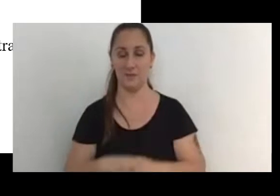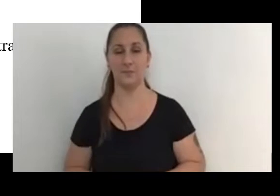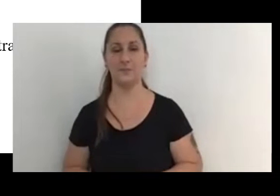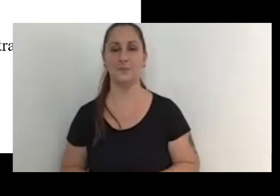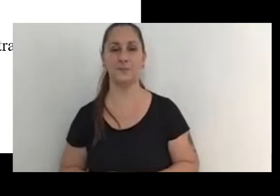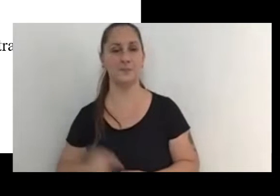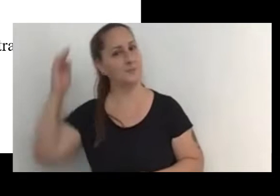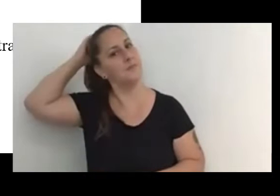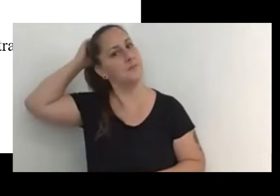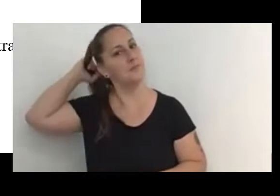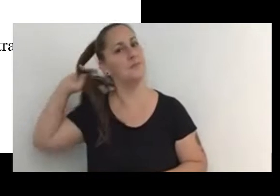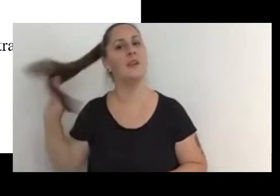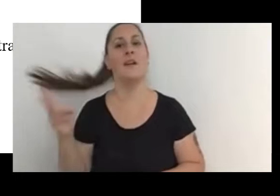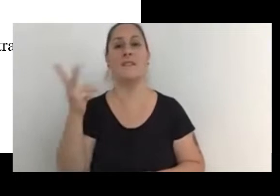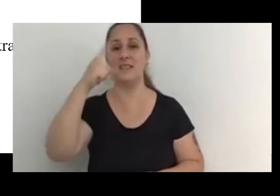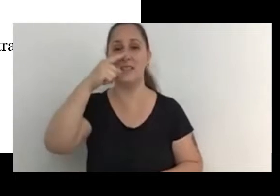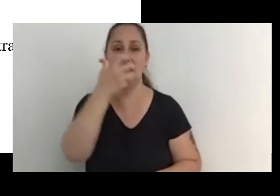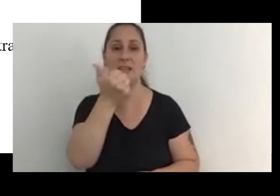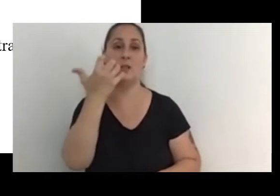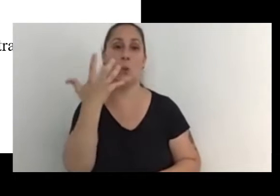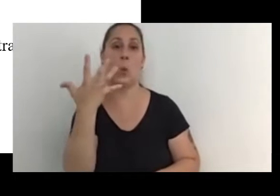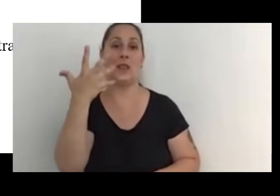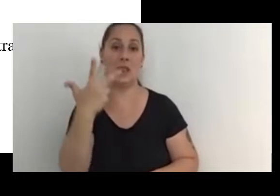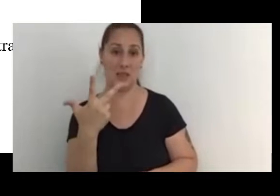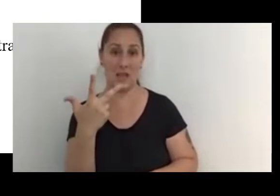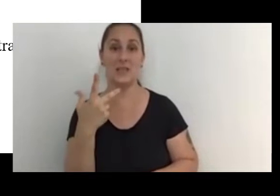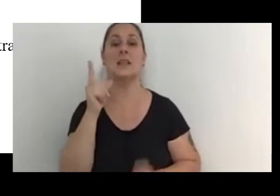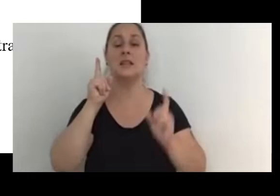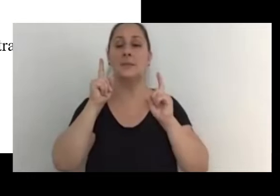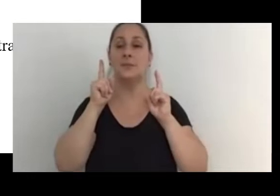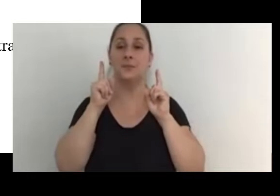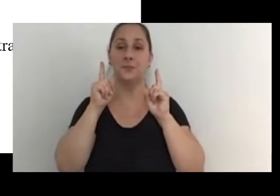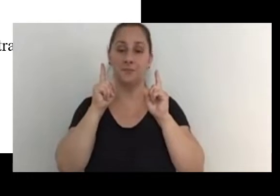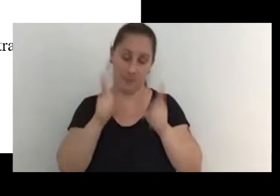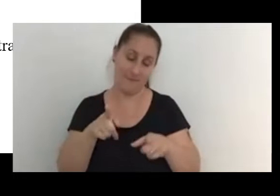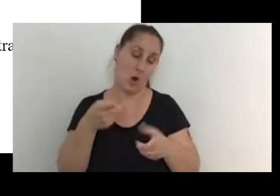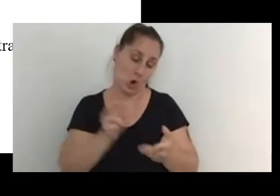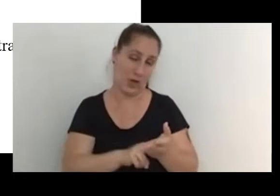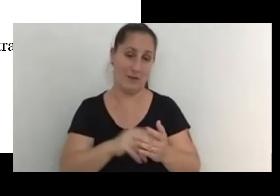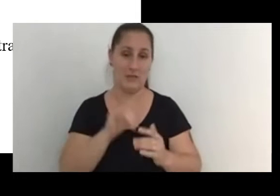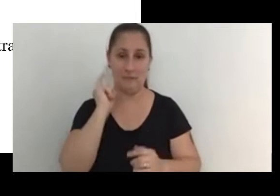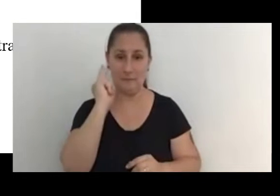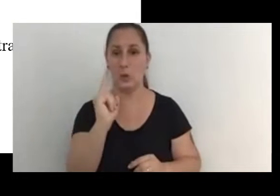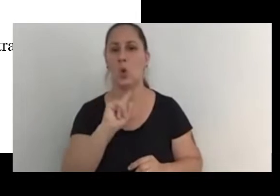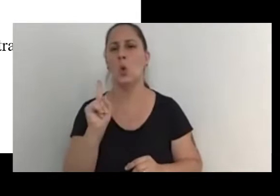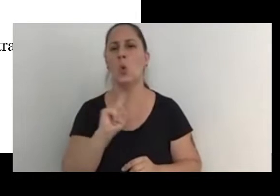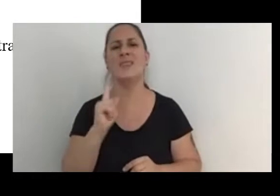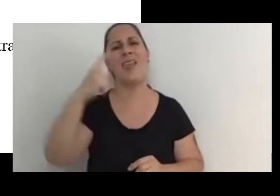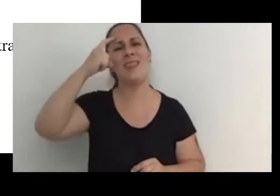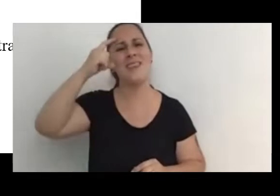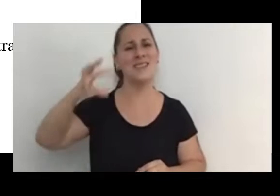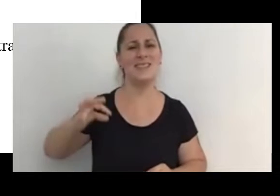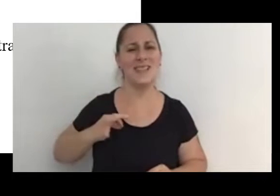La ley 27.653, también, vuelvo a insistir, no es que tengo 10 años para